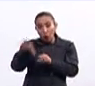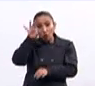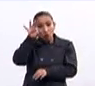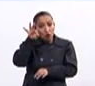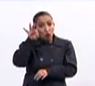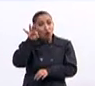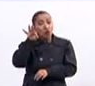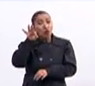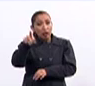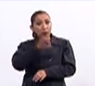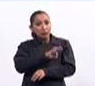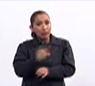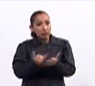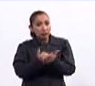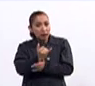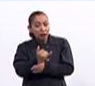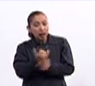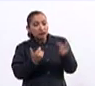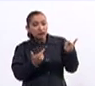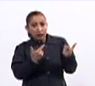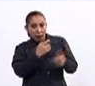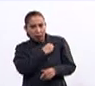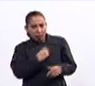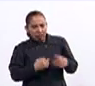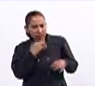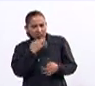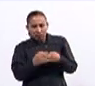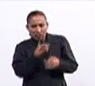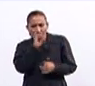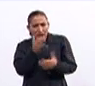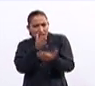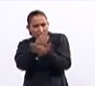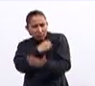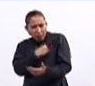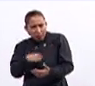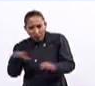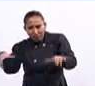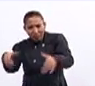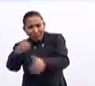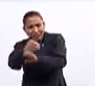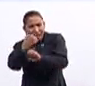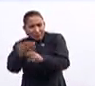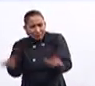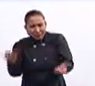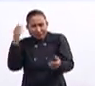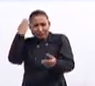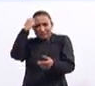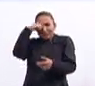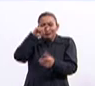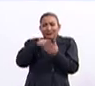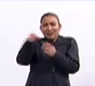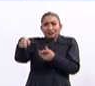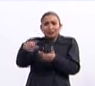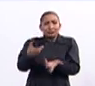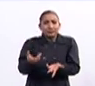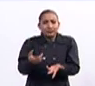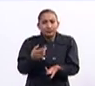elección y lo pueden decidir 7 magistrados que ni siquiera pertenecen a la entidad federativa a la cual están